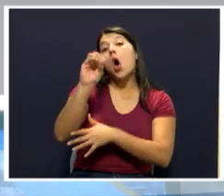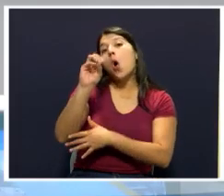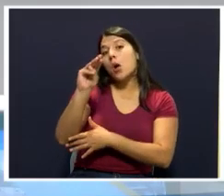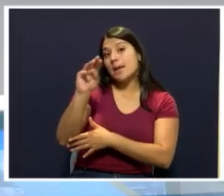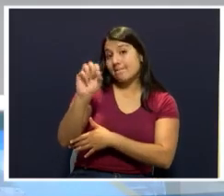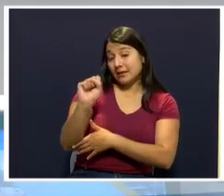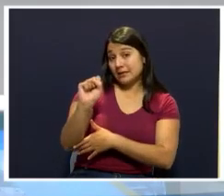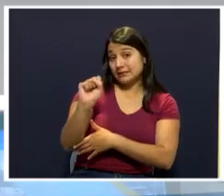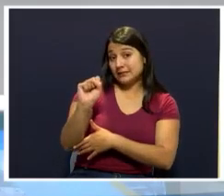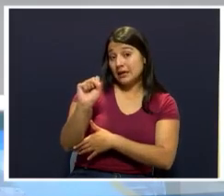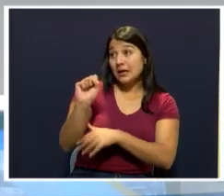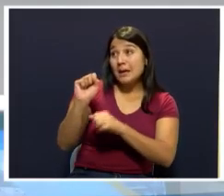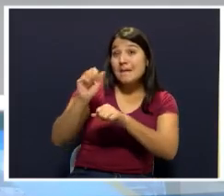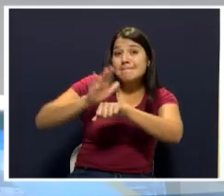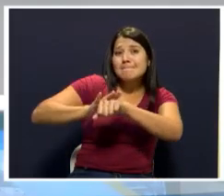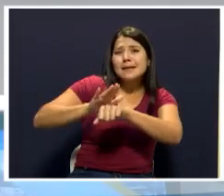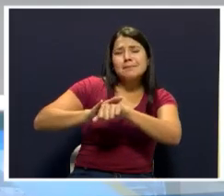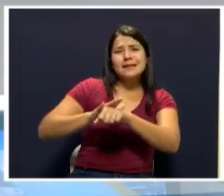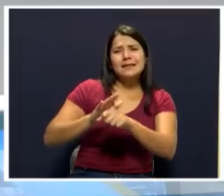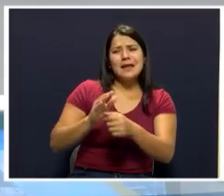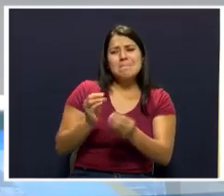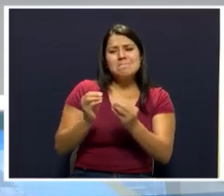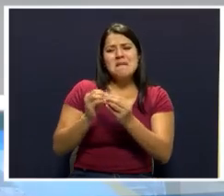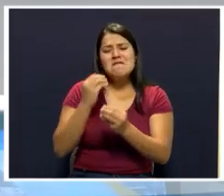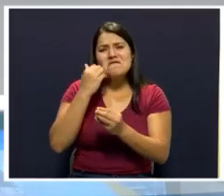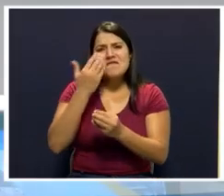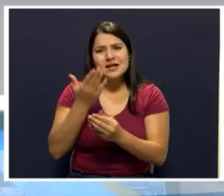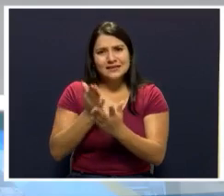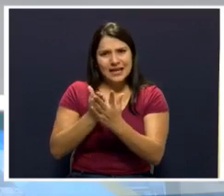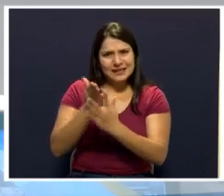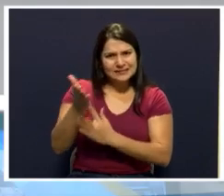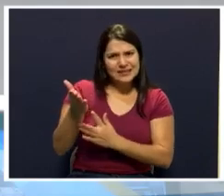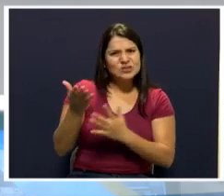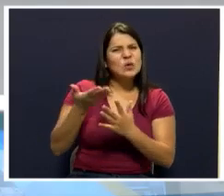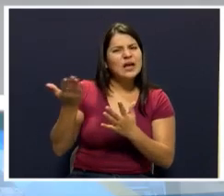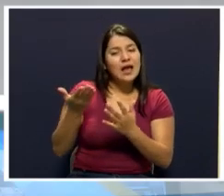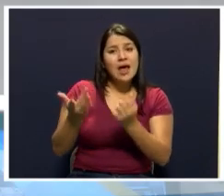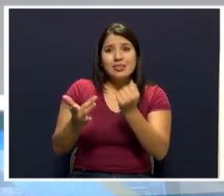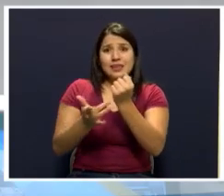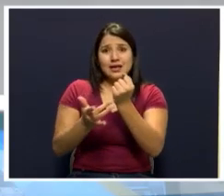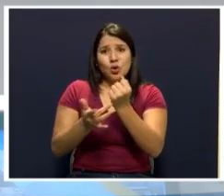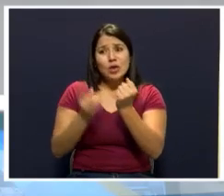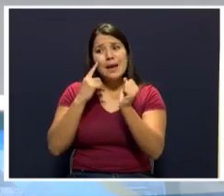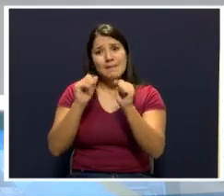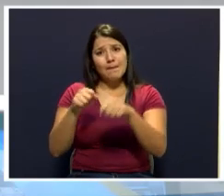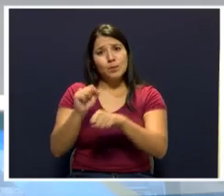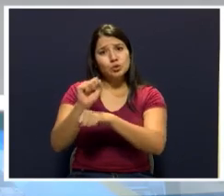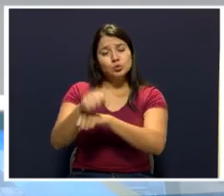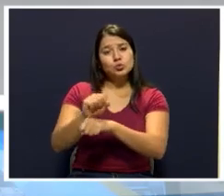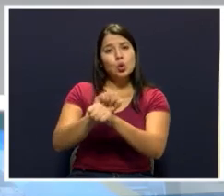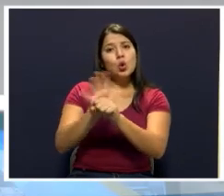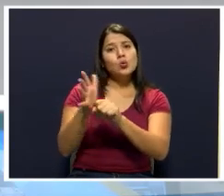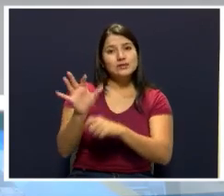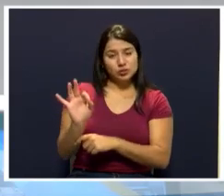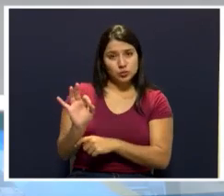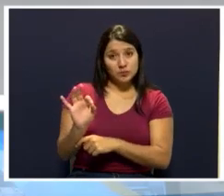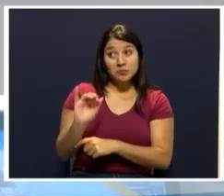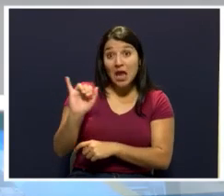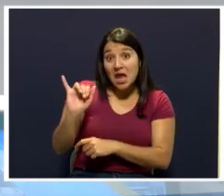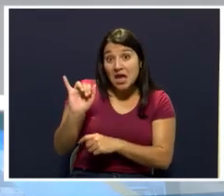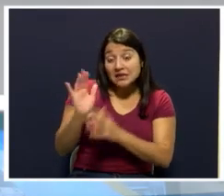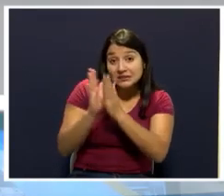Salud facilitar las condiciones de acceso a tecnologías para combatir el COVID-19. Esta